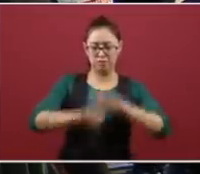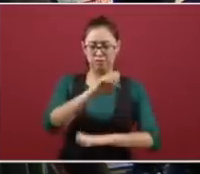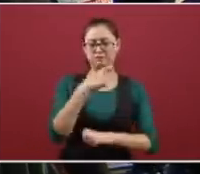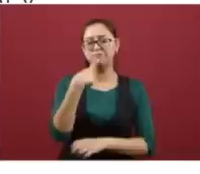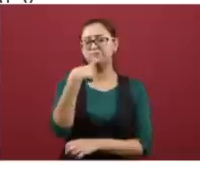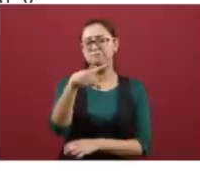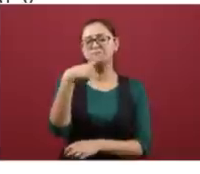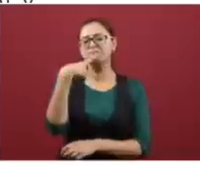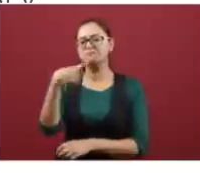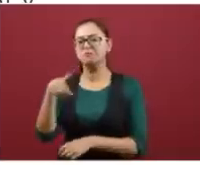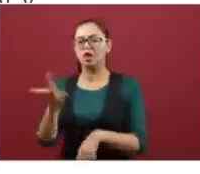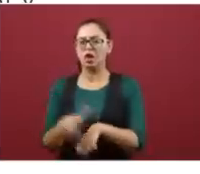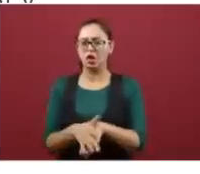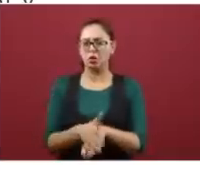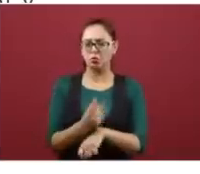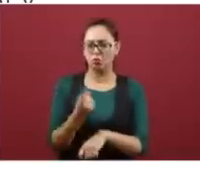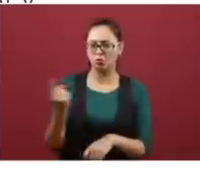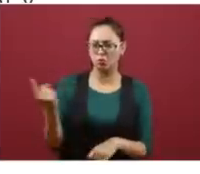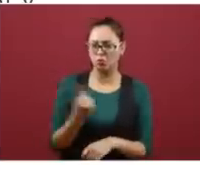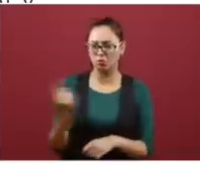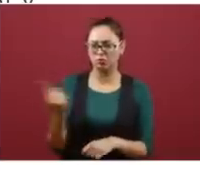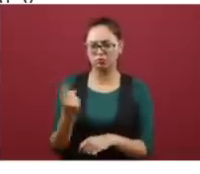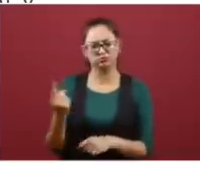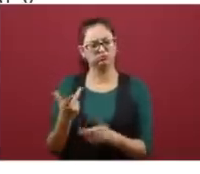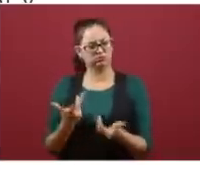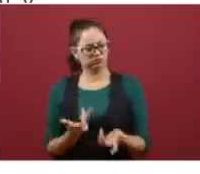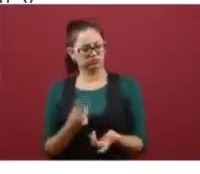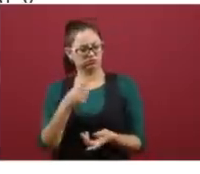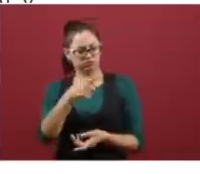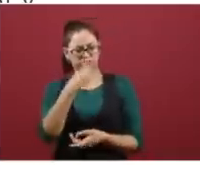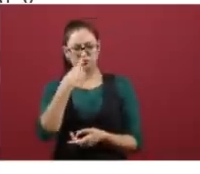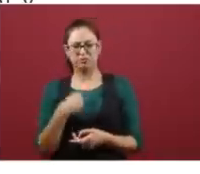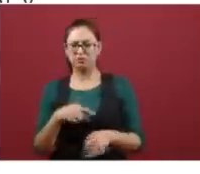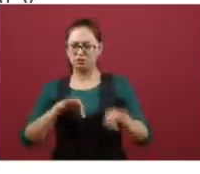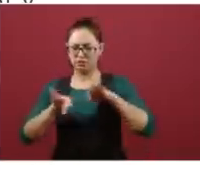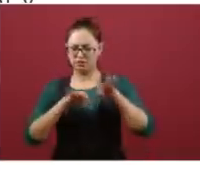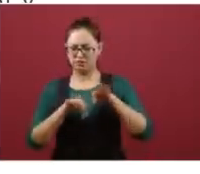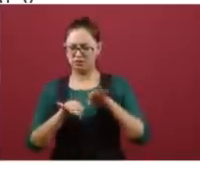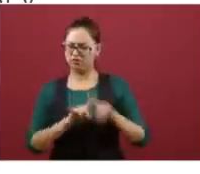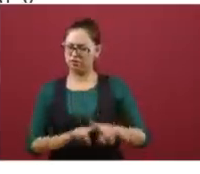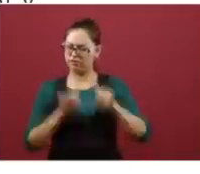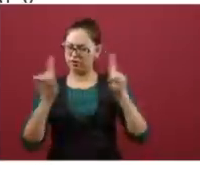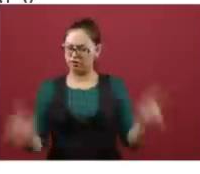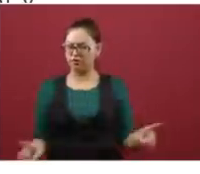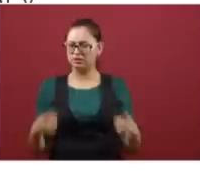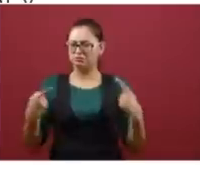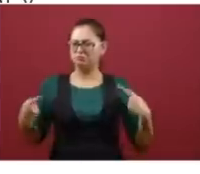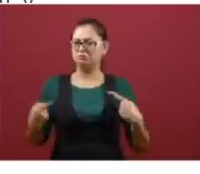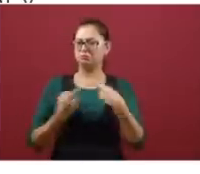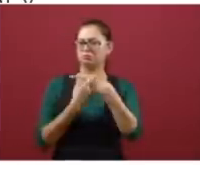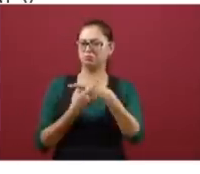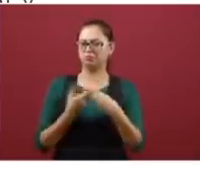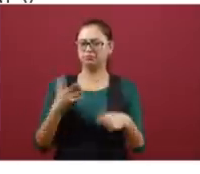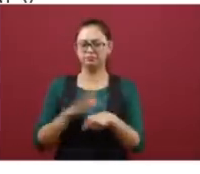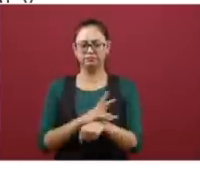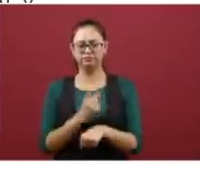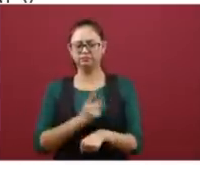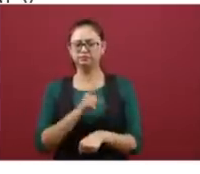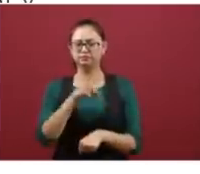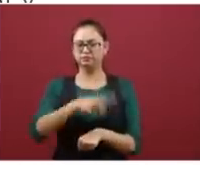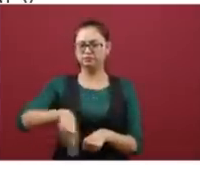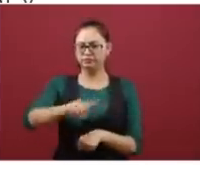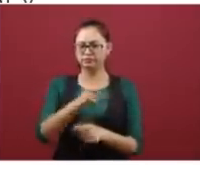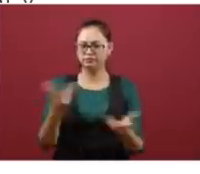operación es está fuera de su perfil transaccional porque las operaciones efectuadas son de manera estructurada